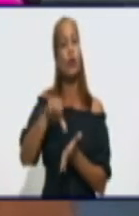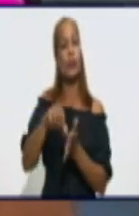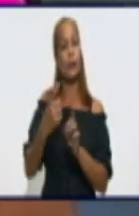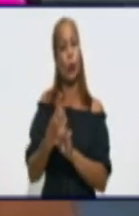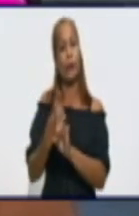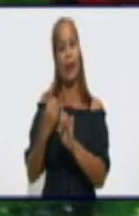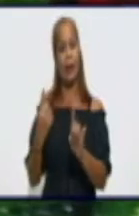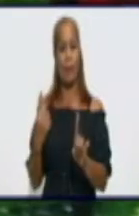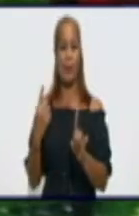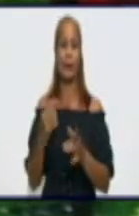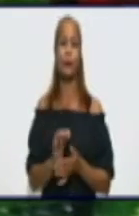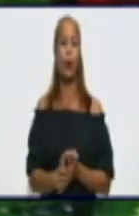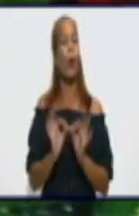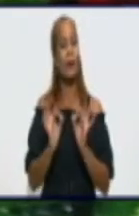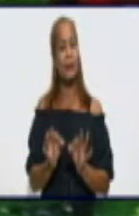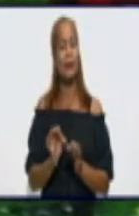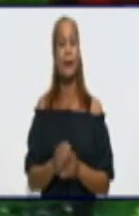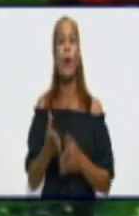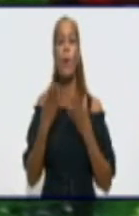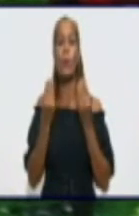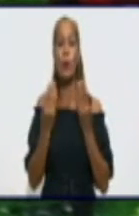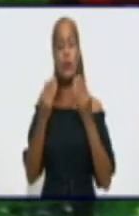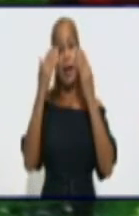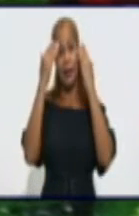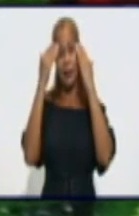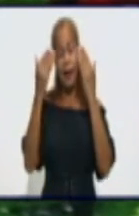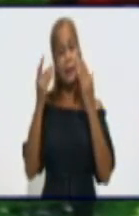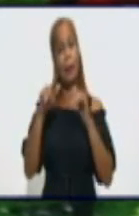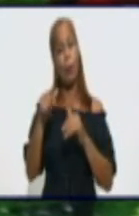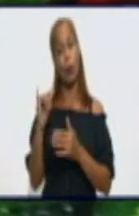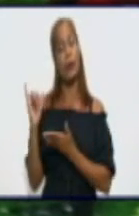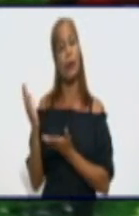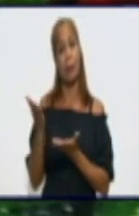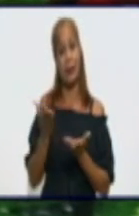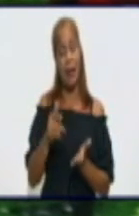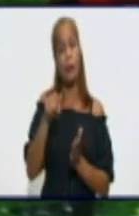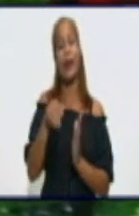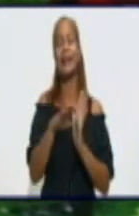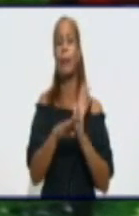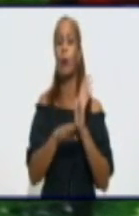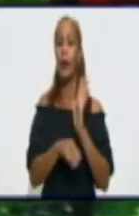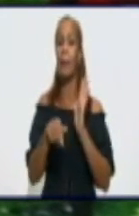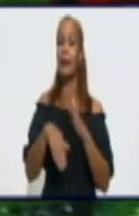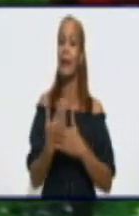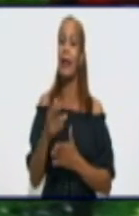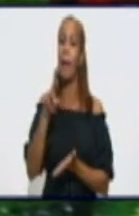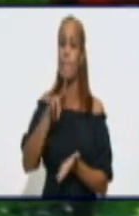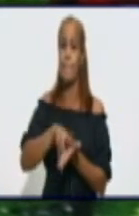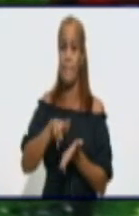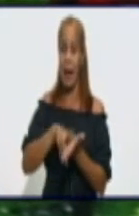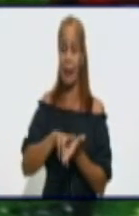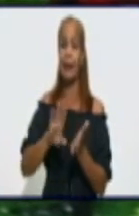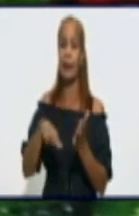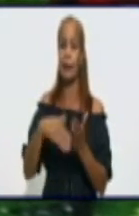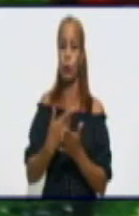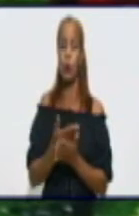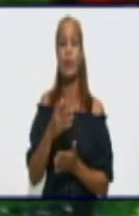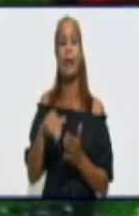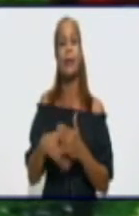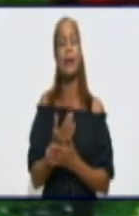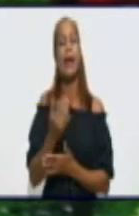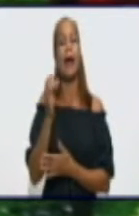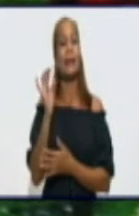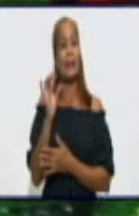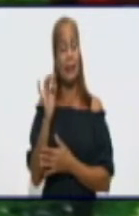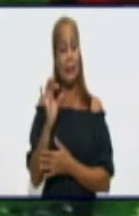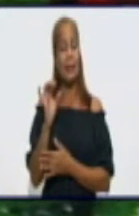Magli, muchísimas gracias por haber estado con nosotros aquí en nuestro panel informativo de hoy martes. Así que el día 15, Día Internacional